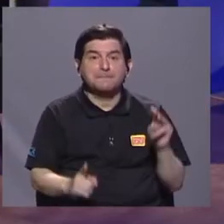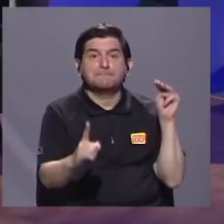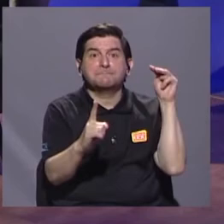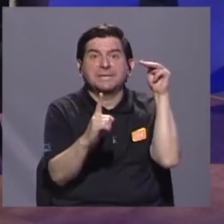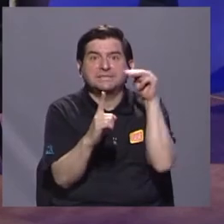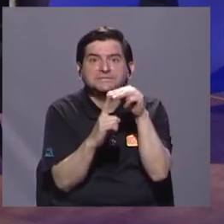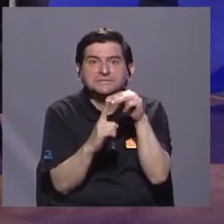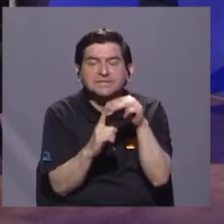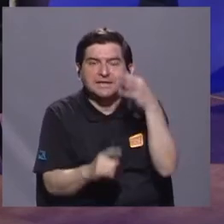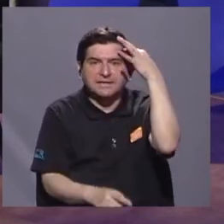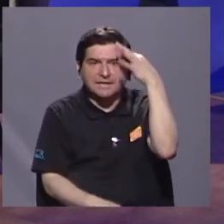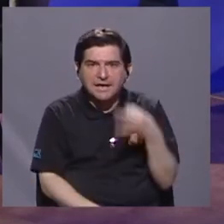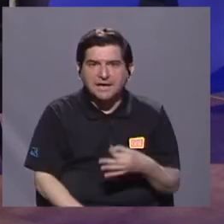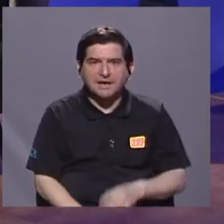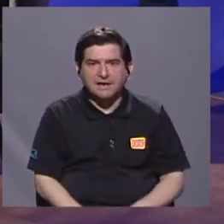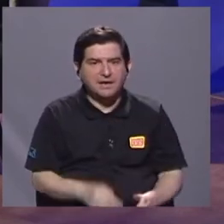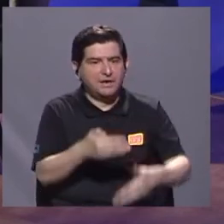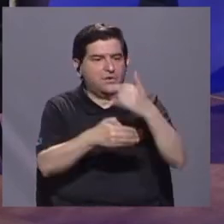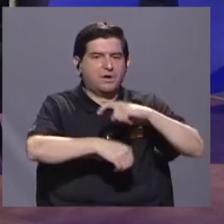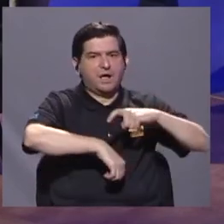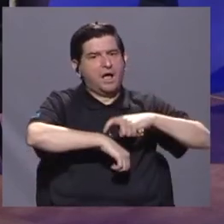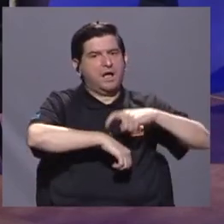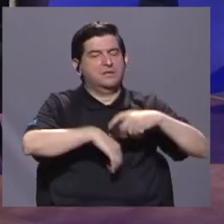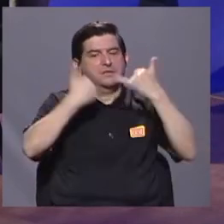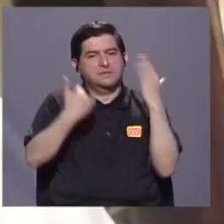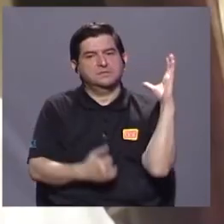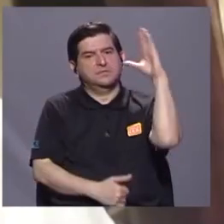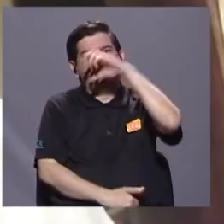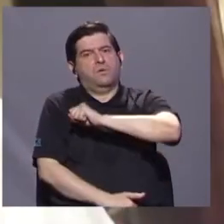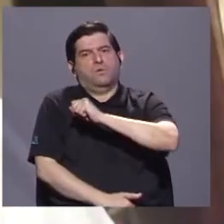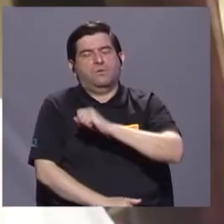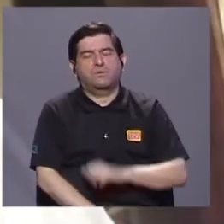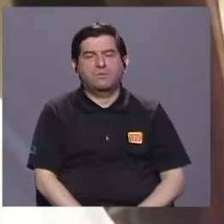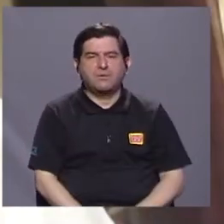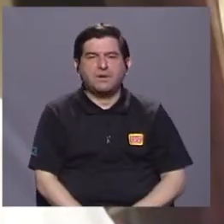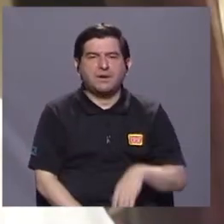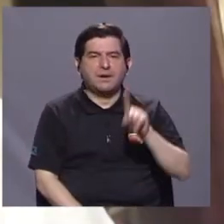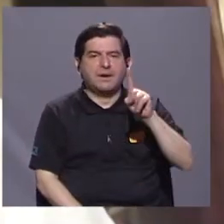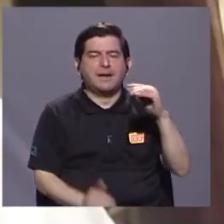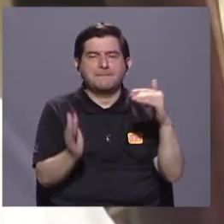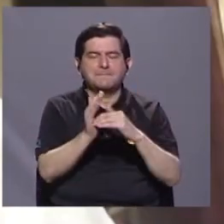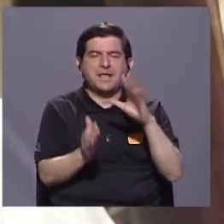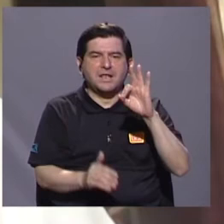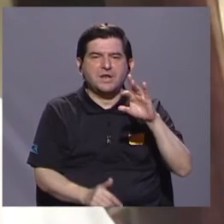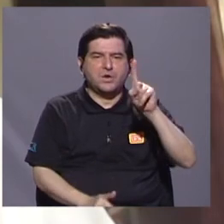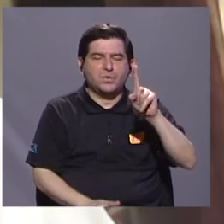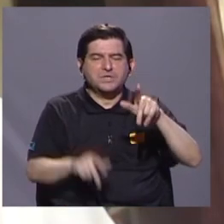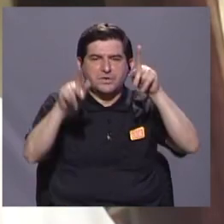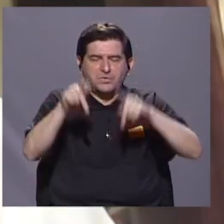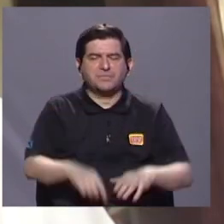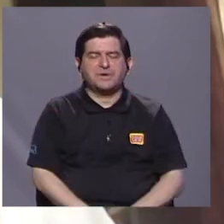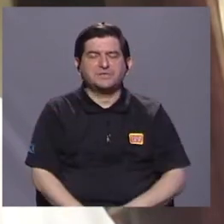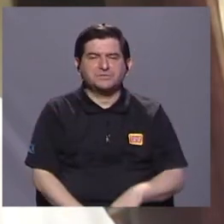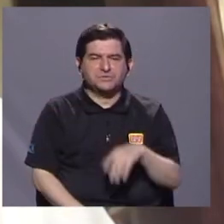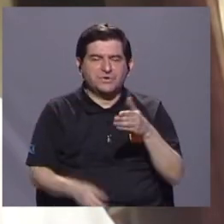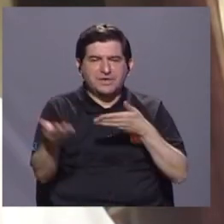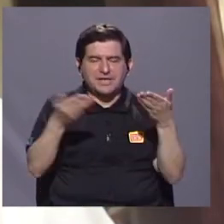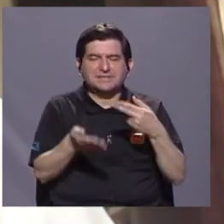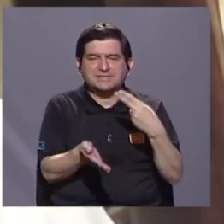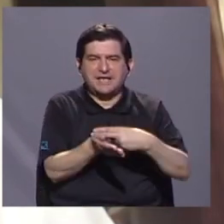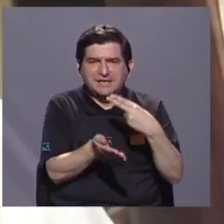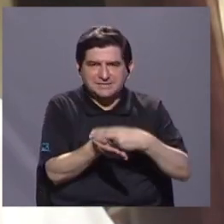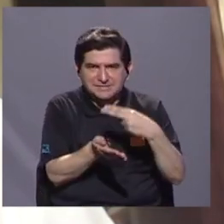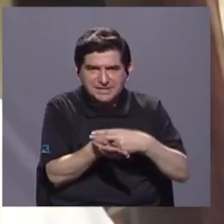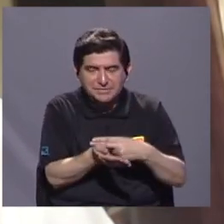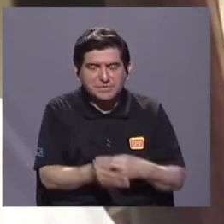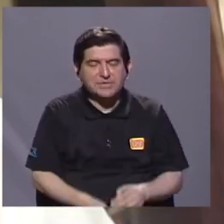en el cual creo que fue adelantado y hoy lo estamos viendo. 1.091 personas internadas en servicios hospitalarios